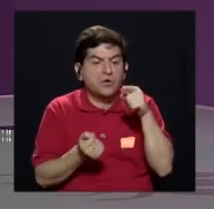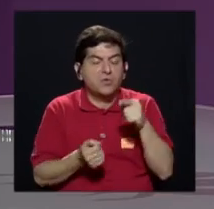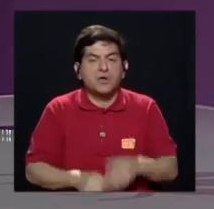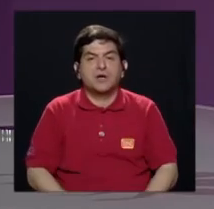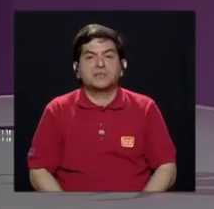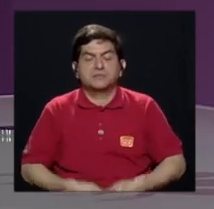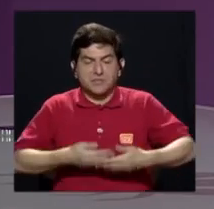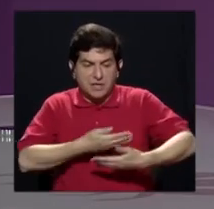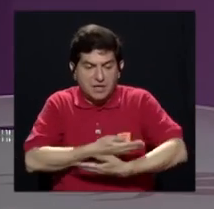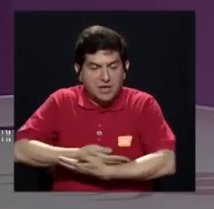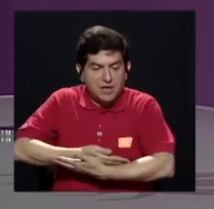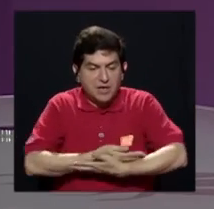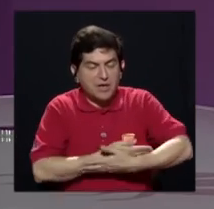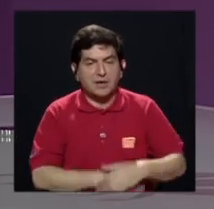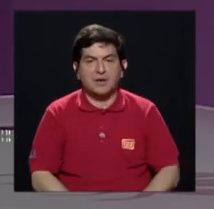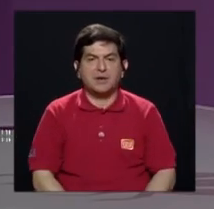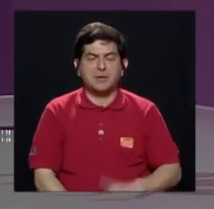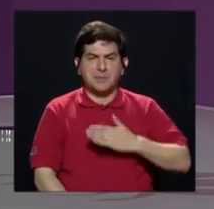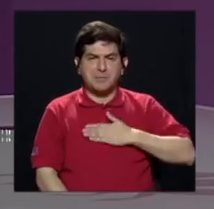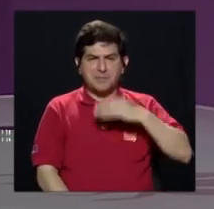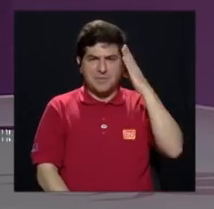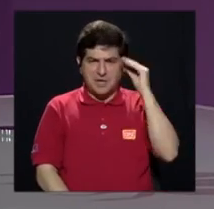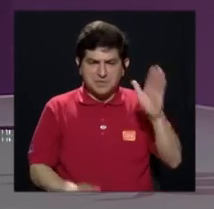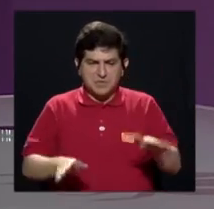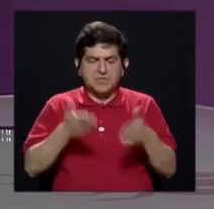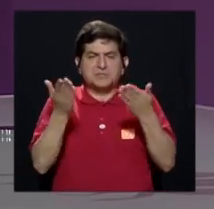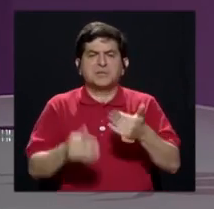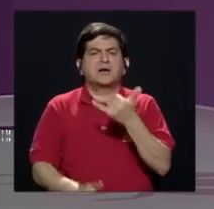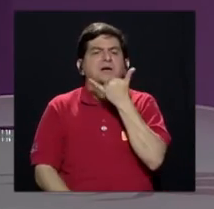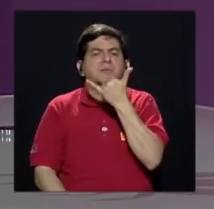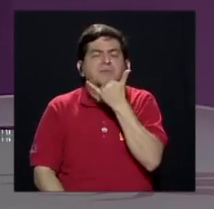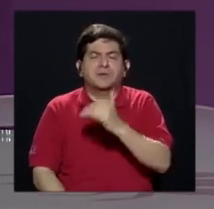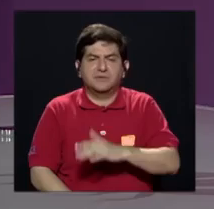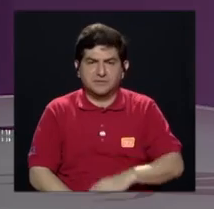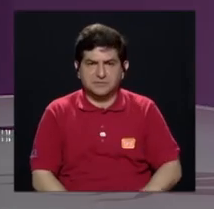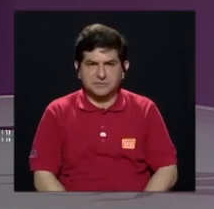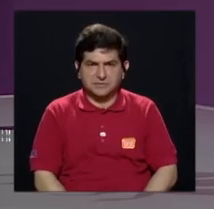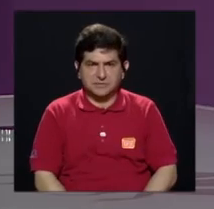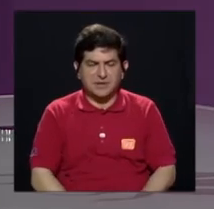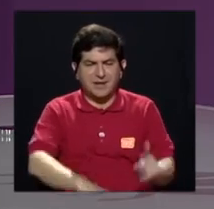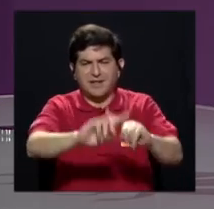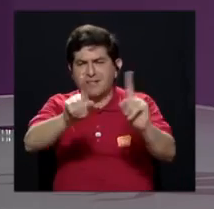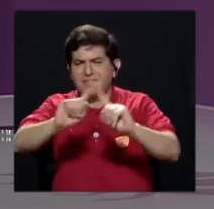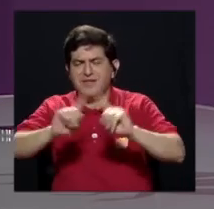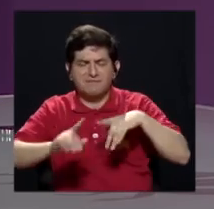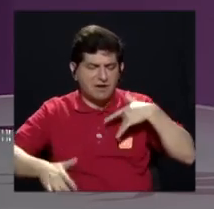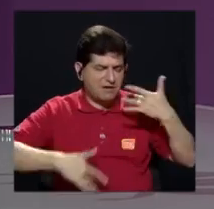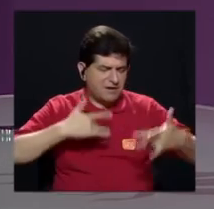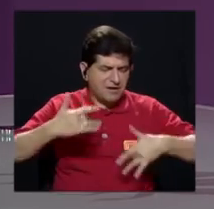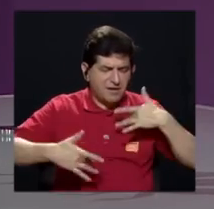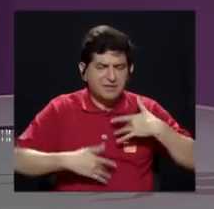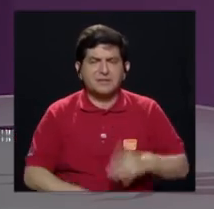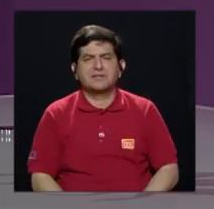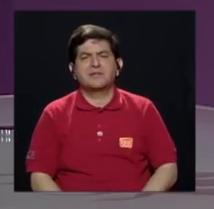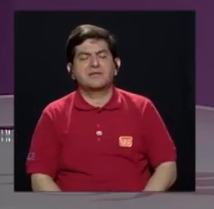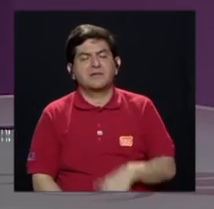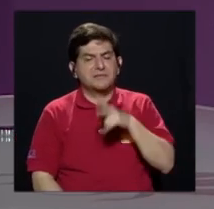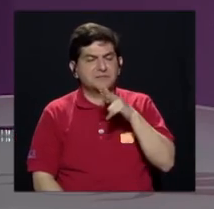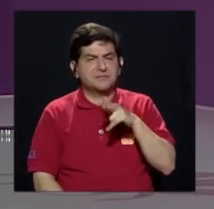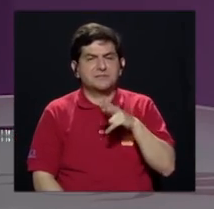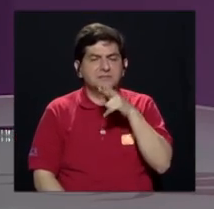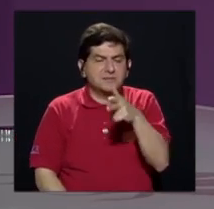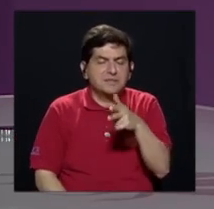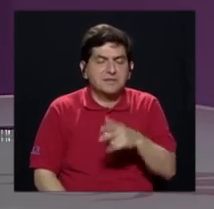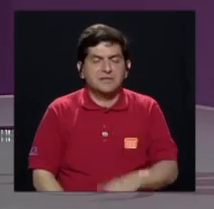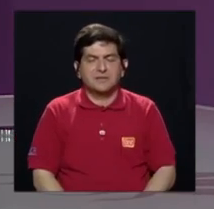bebé como lo voy a vivir que me va a pasar vienen un montón de síntomas como las náuseas los mareos el